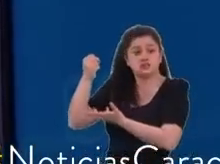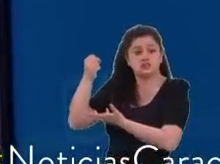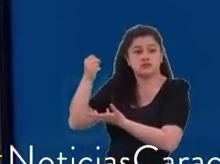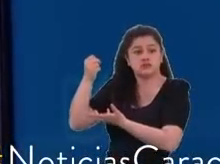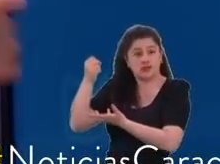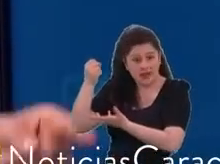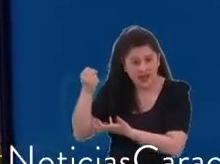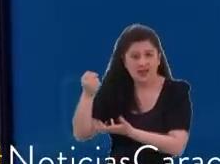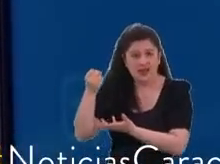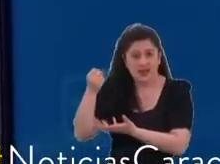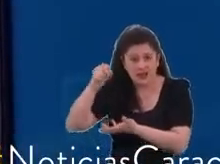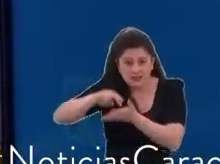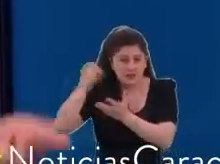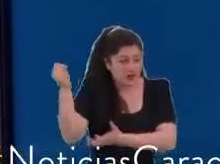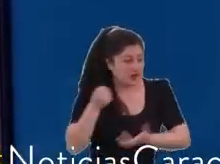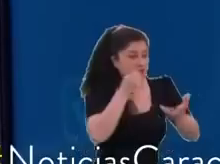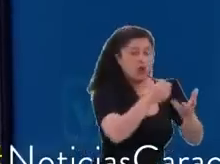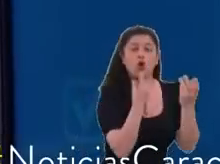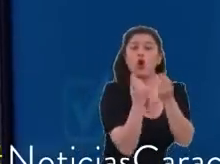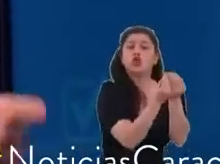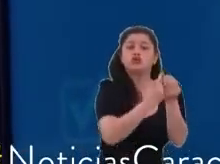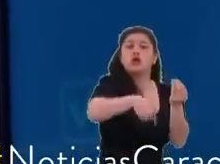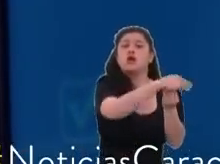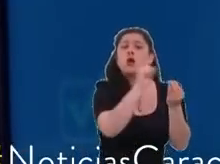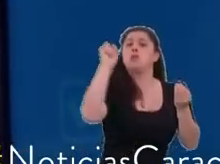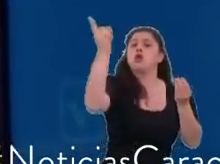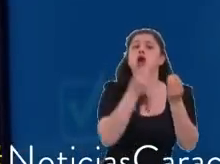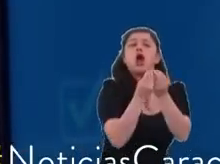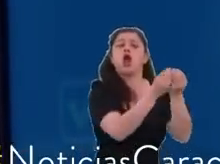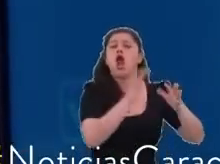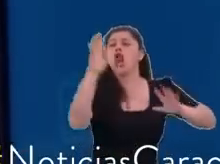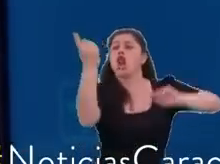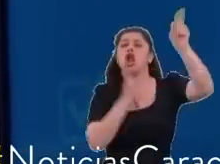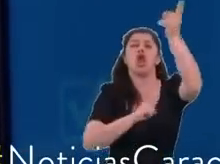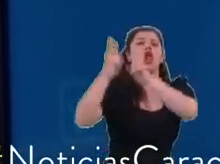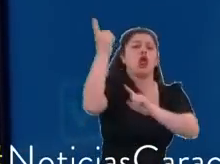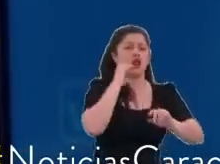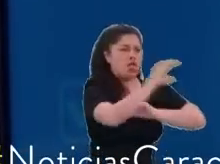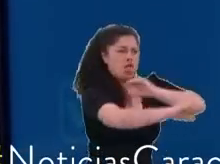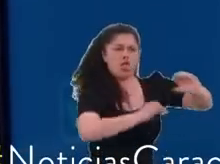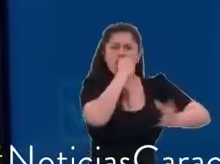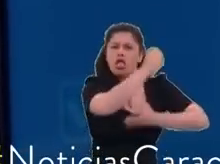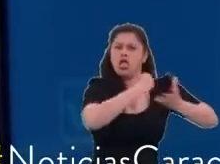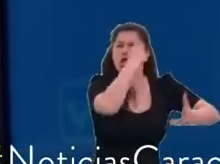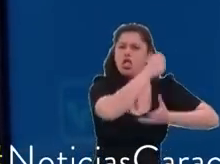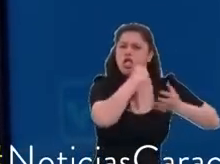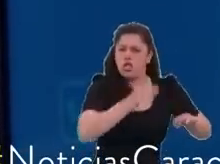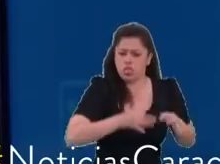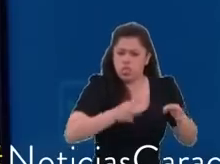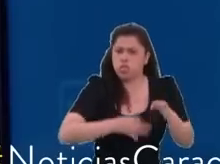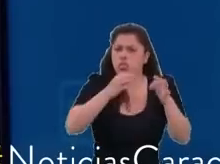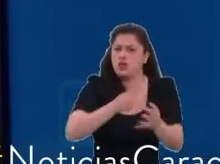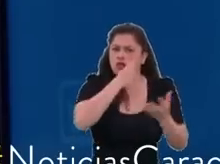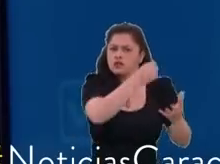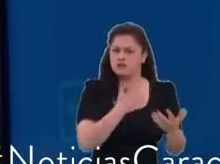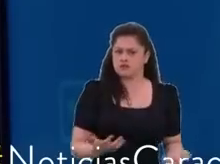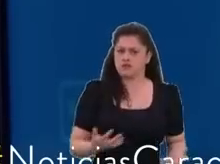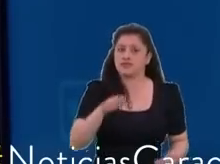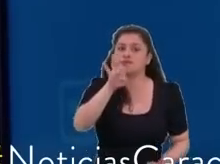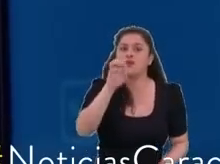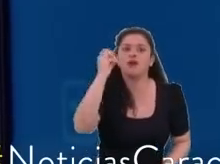a los otros a demandar a los unos a pelear, a que no los sacaran, a que sí los sacaran. Y en eso se les fueron 90 días pagados por los bogotanos. No hicieron ni un debate